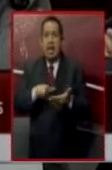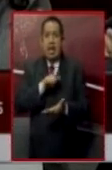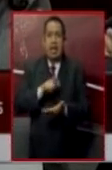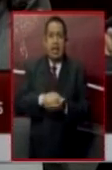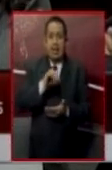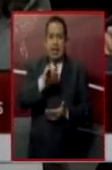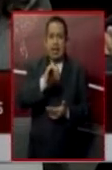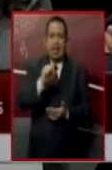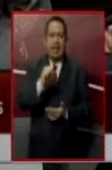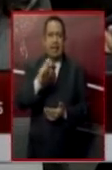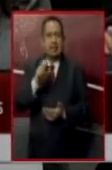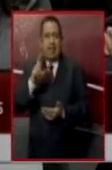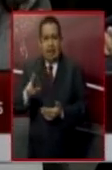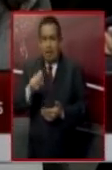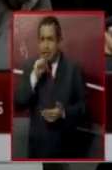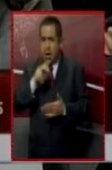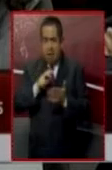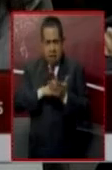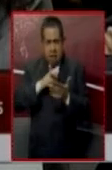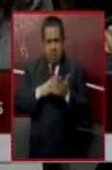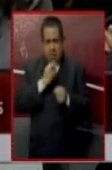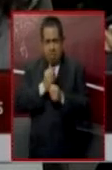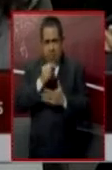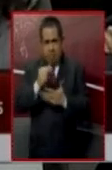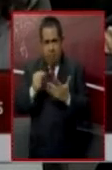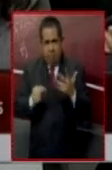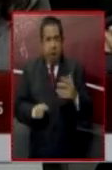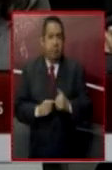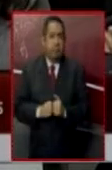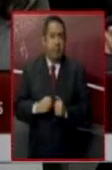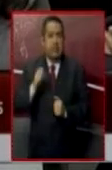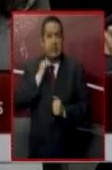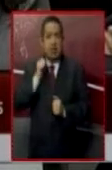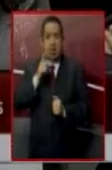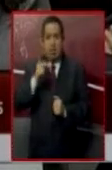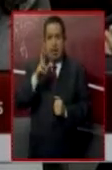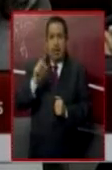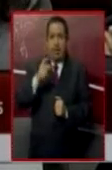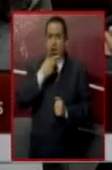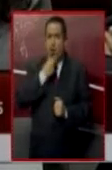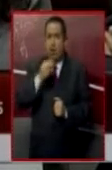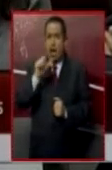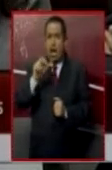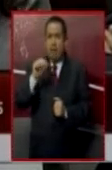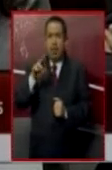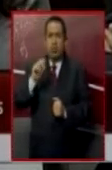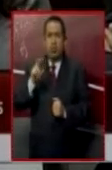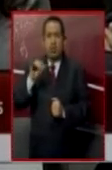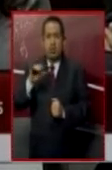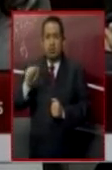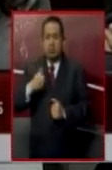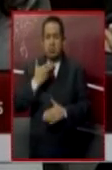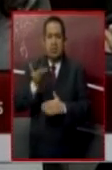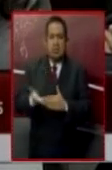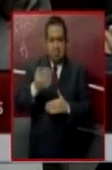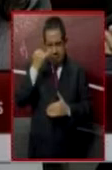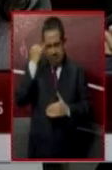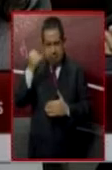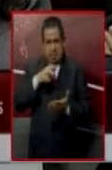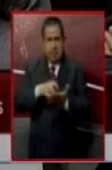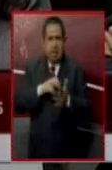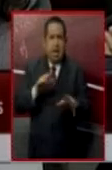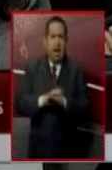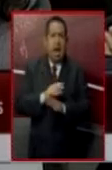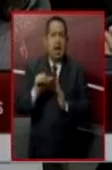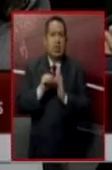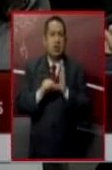la Renta, el que le decimos ISR. El senador del PRD, Armando Ríos Peter, al final, ya que estaba concluido este debate, propuso una modificación al artículo